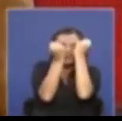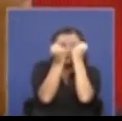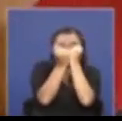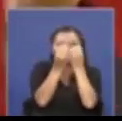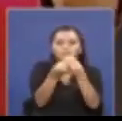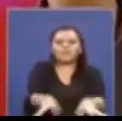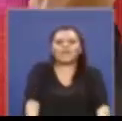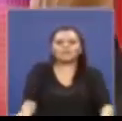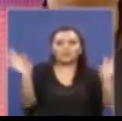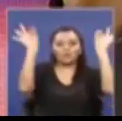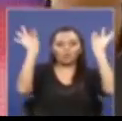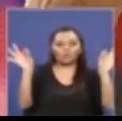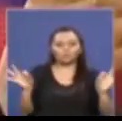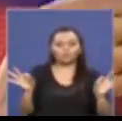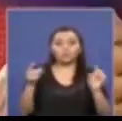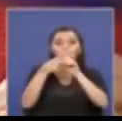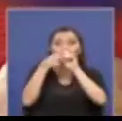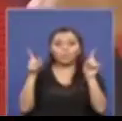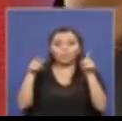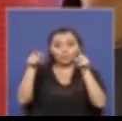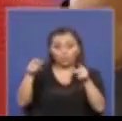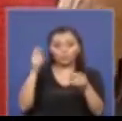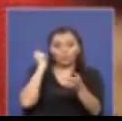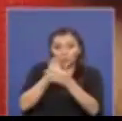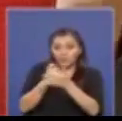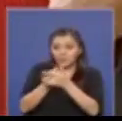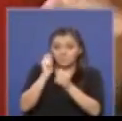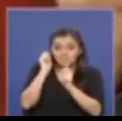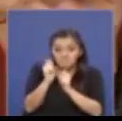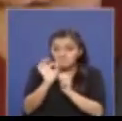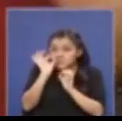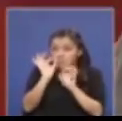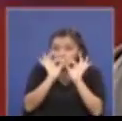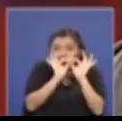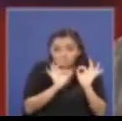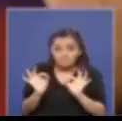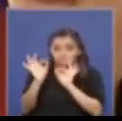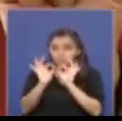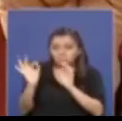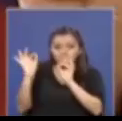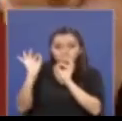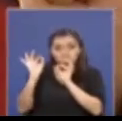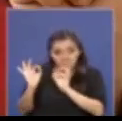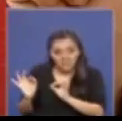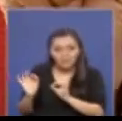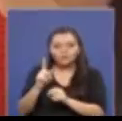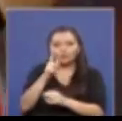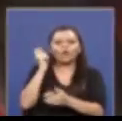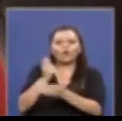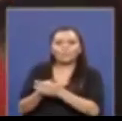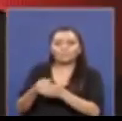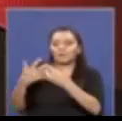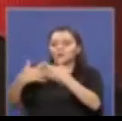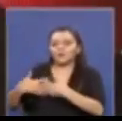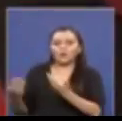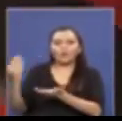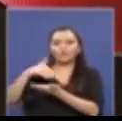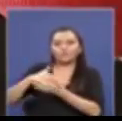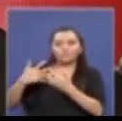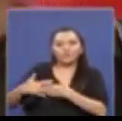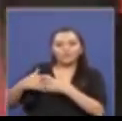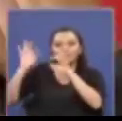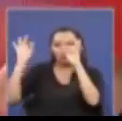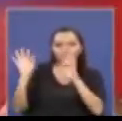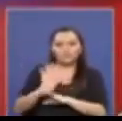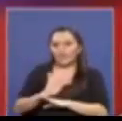programas de eficiencia, nos ahorramos una hidroeléctrica de 600 millones de dólares. Eso no lo va a ver en las cuentas fiscales, pero existe.